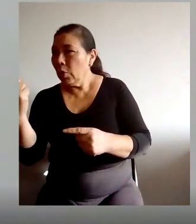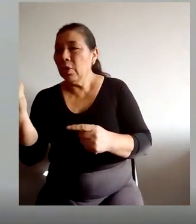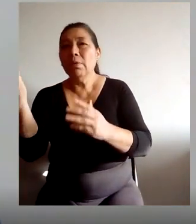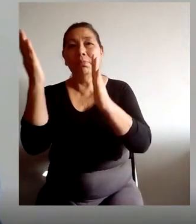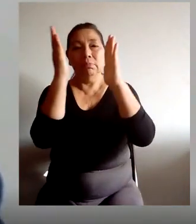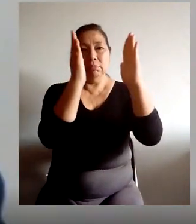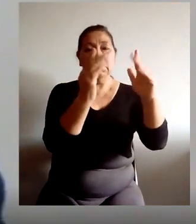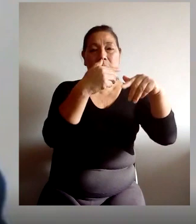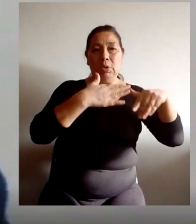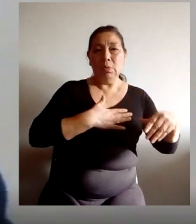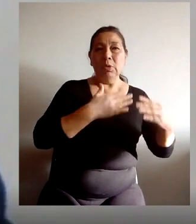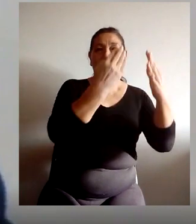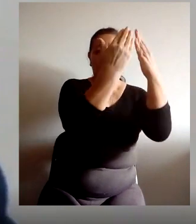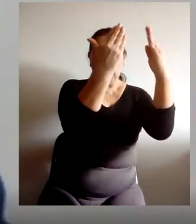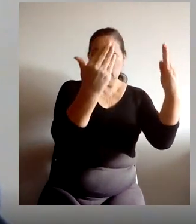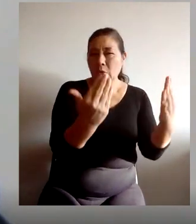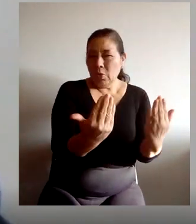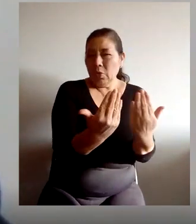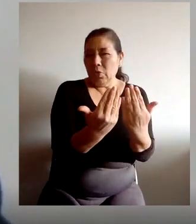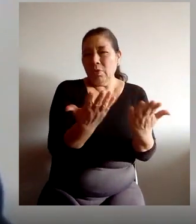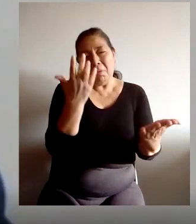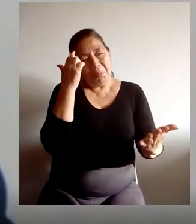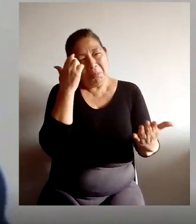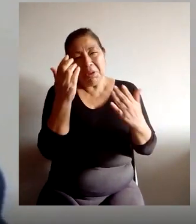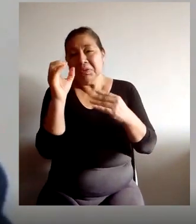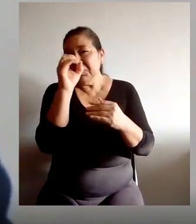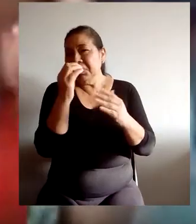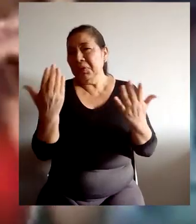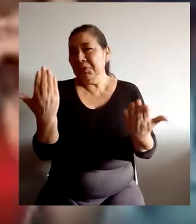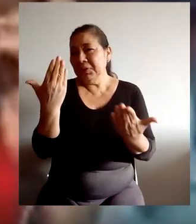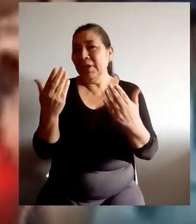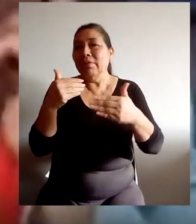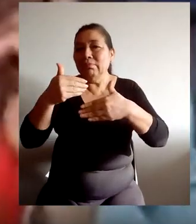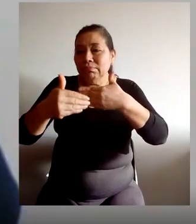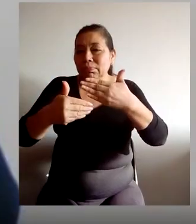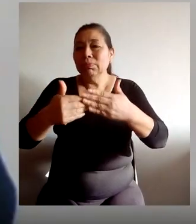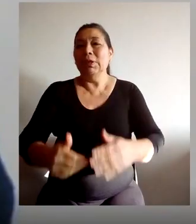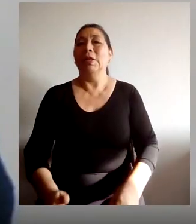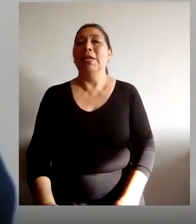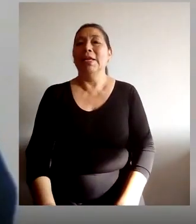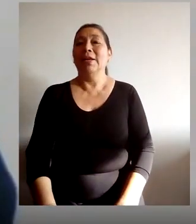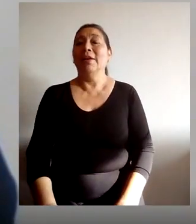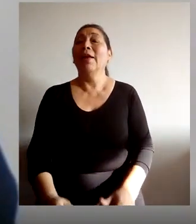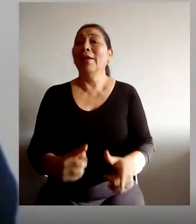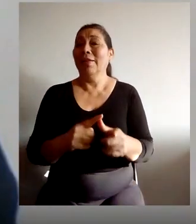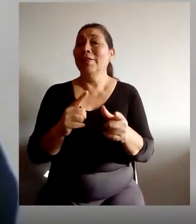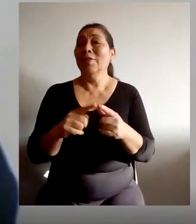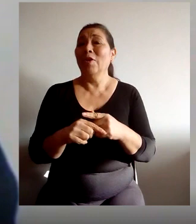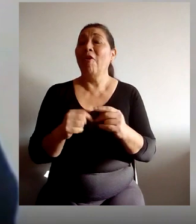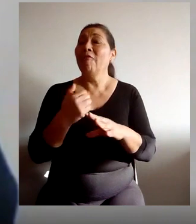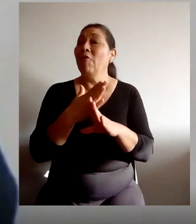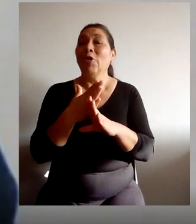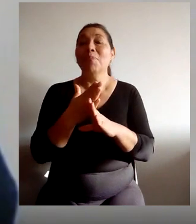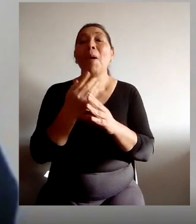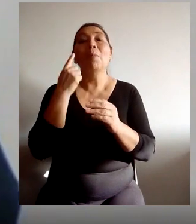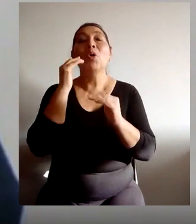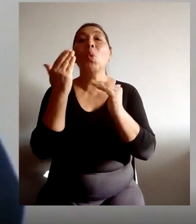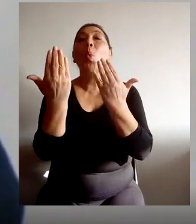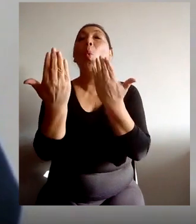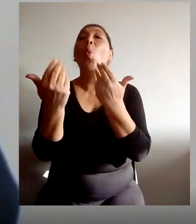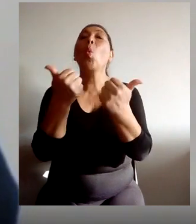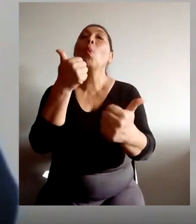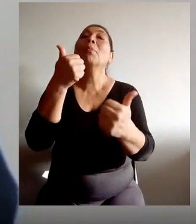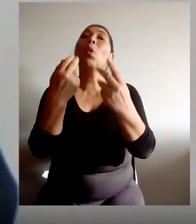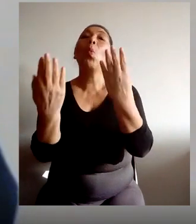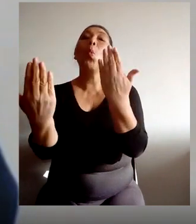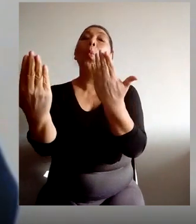sucesivamente. Entonces, es un método por comparación. Y para realizar este método, se tiene que recibir un